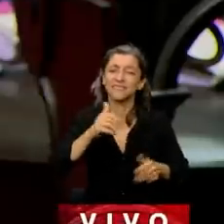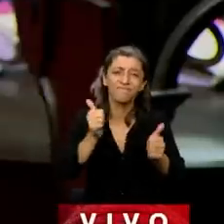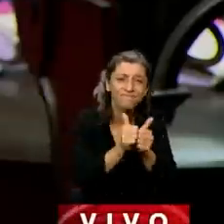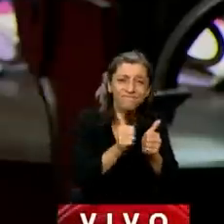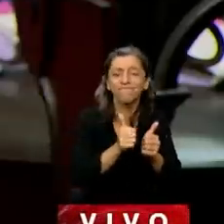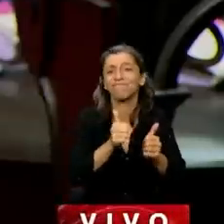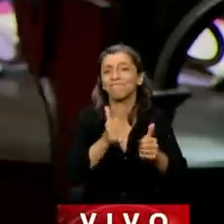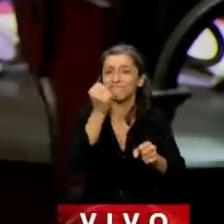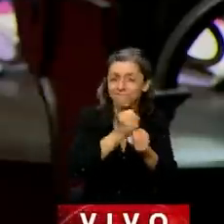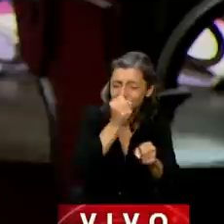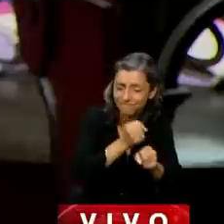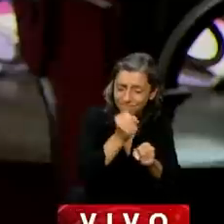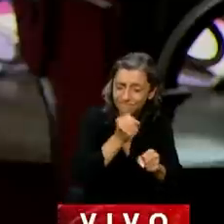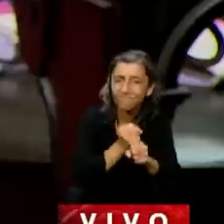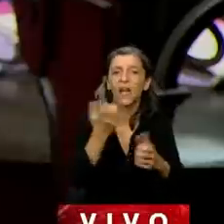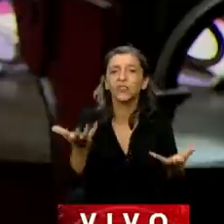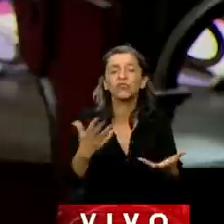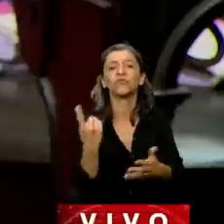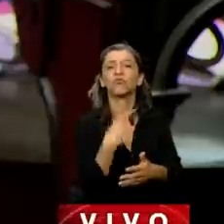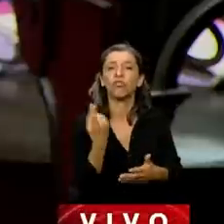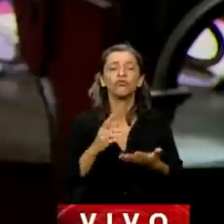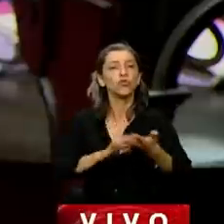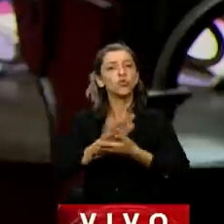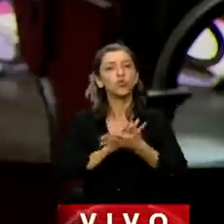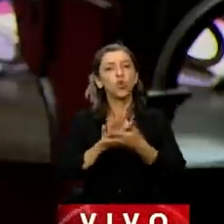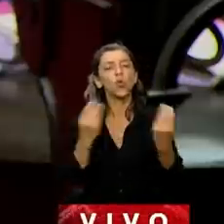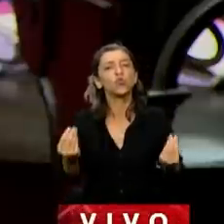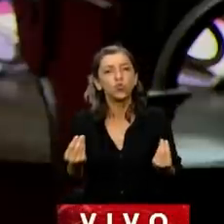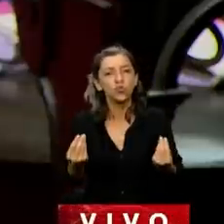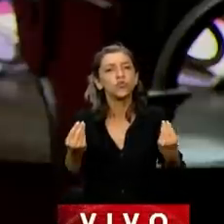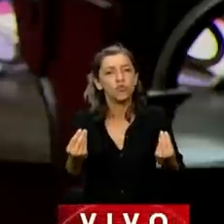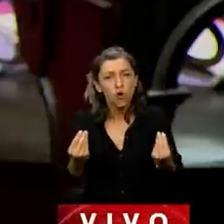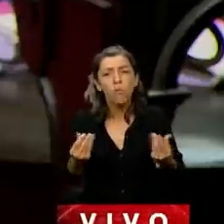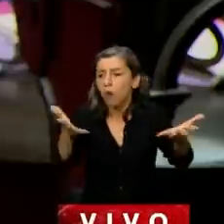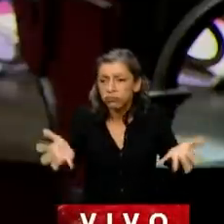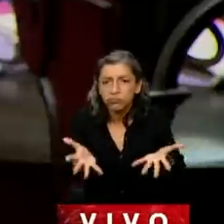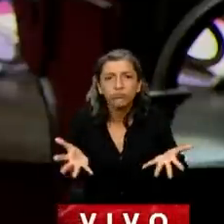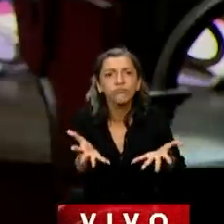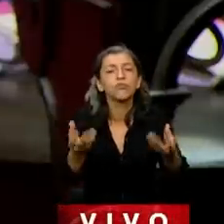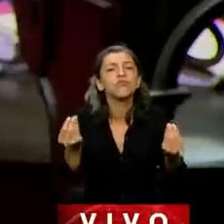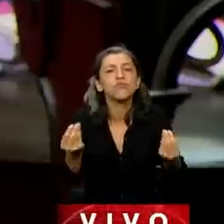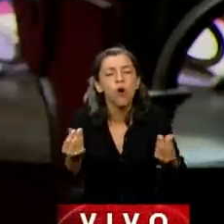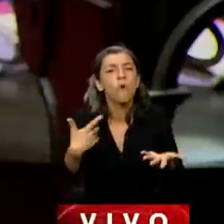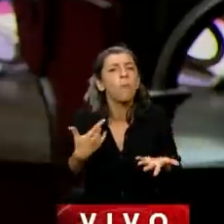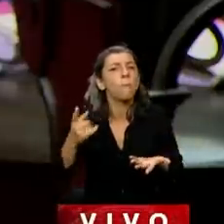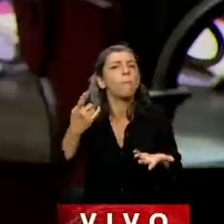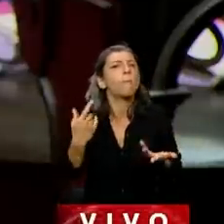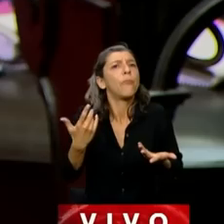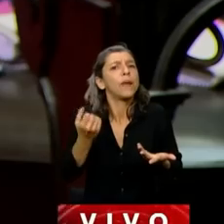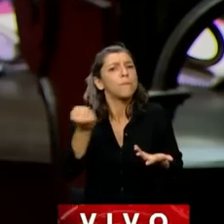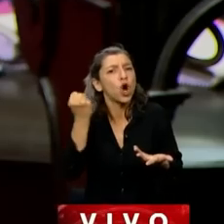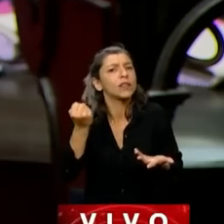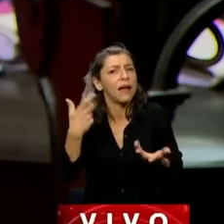resuelve que existan y que se promueva la enfermería como una carrera que dé